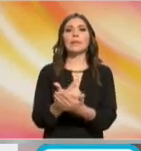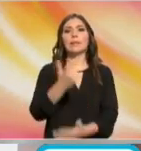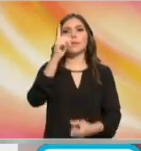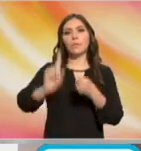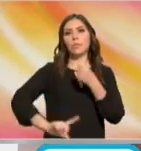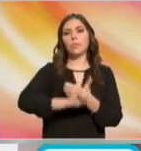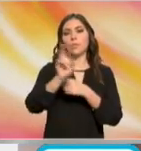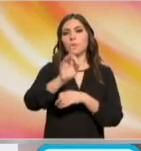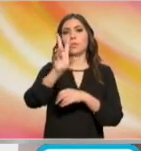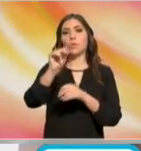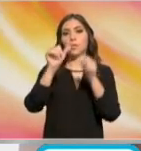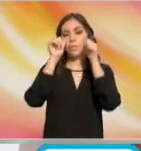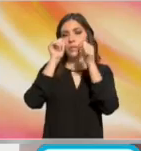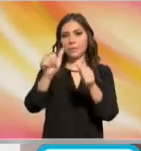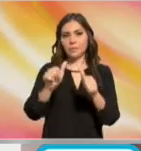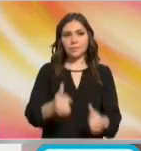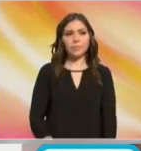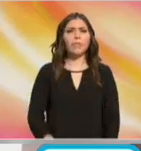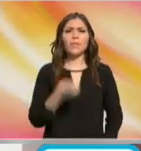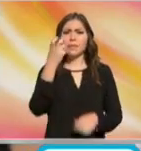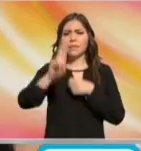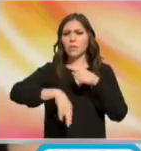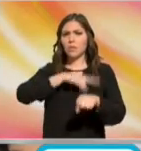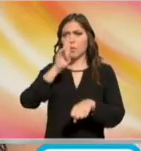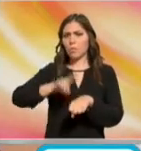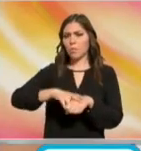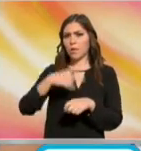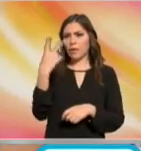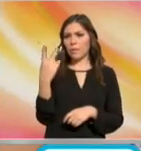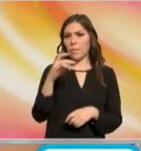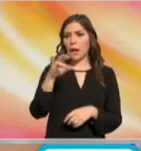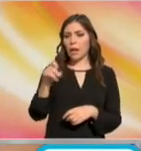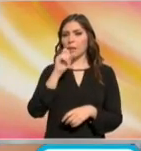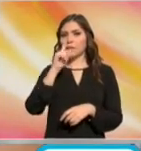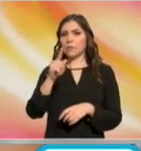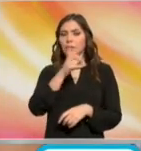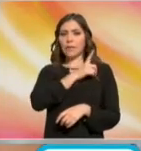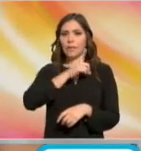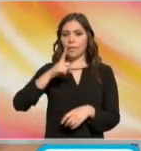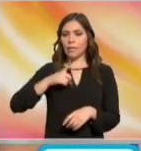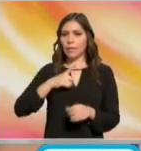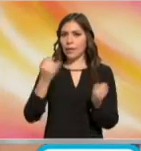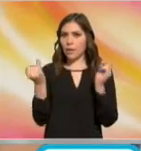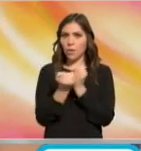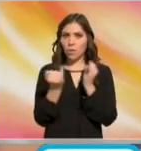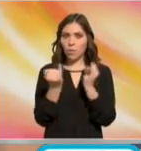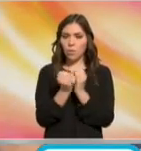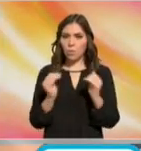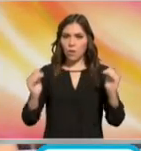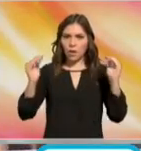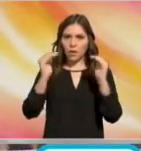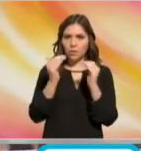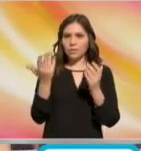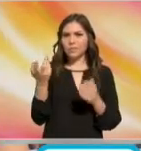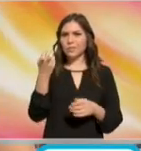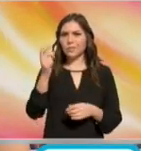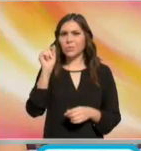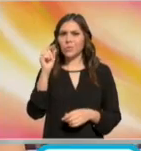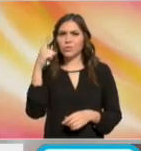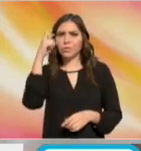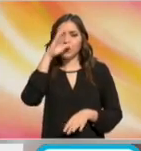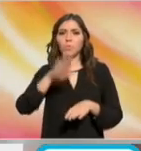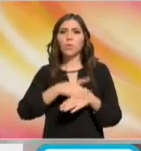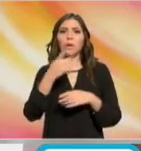lleve siempre el mismo ritmo. Esto se me hace como rebuscado. Cada ser humano es diferente, ¿no? Y